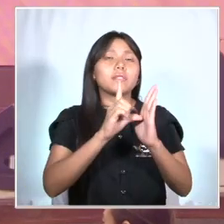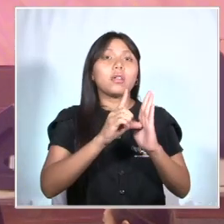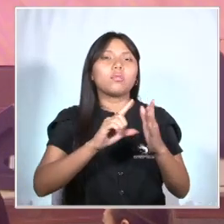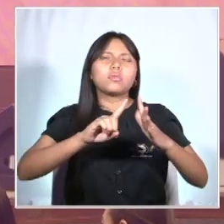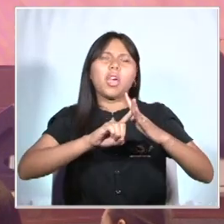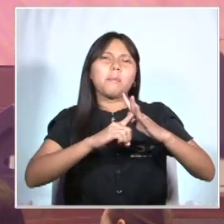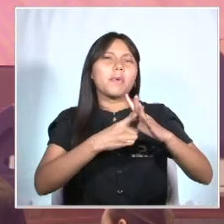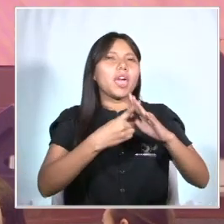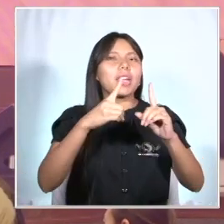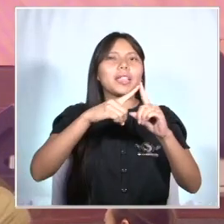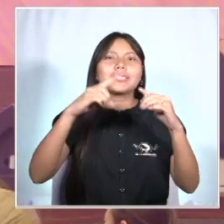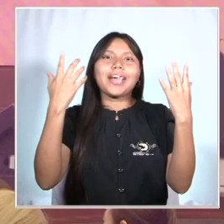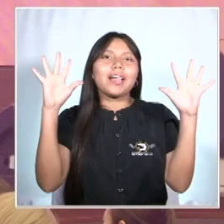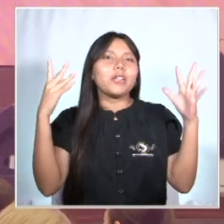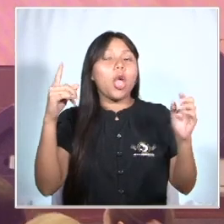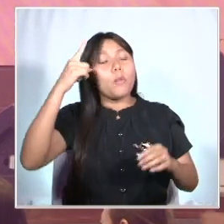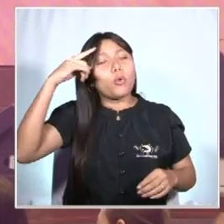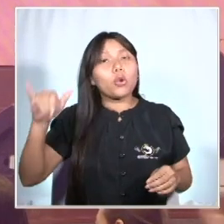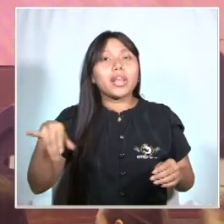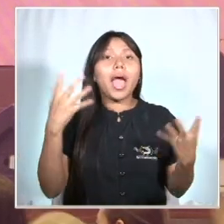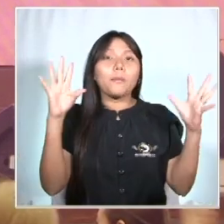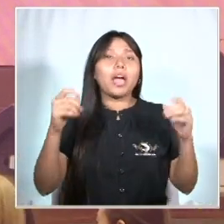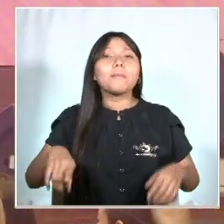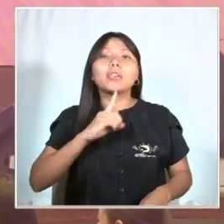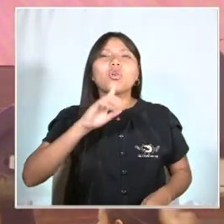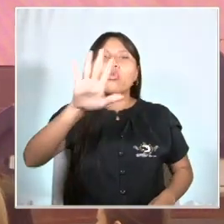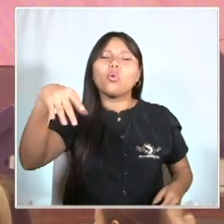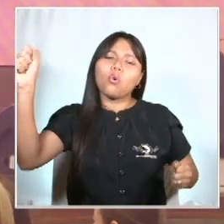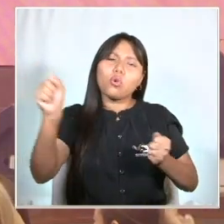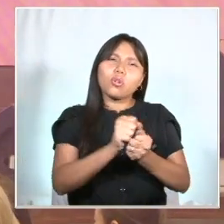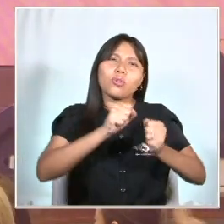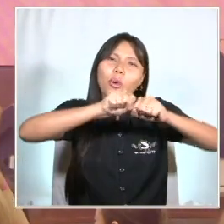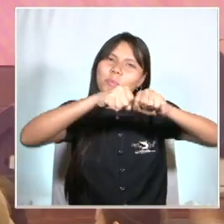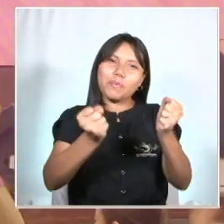Empieces a palmear porque de esas palmas depende tu rompimiento.